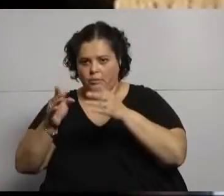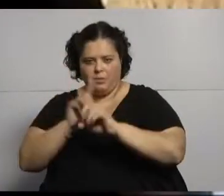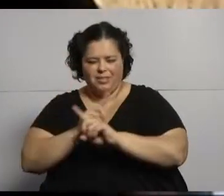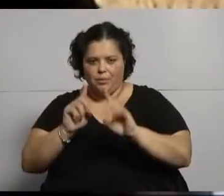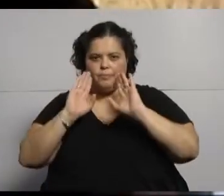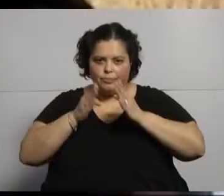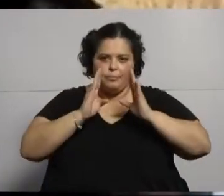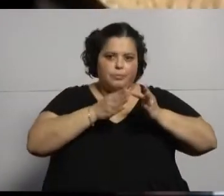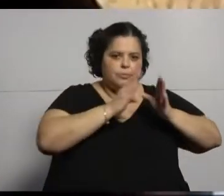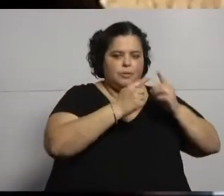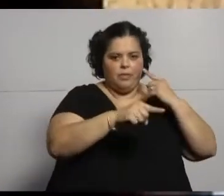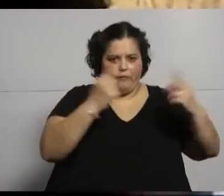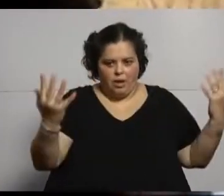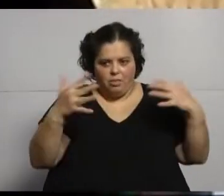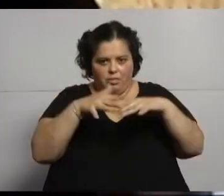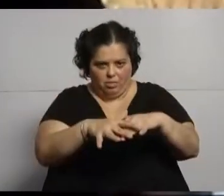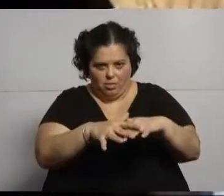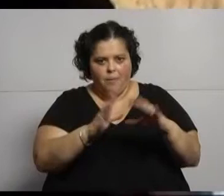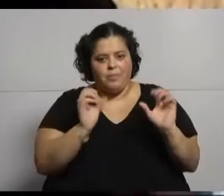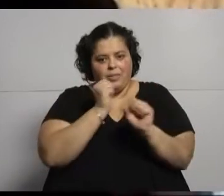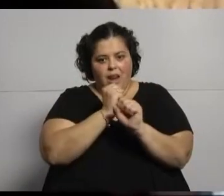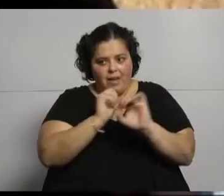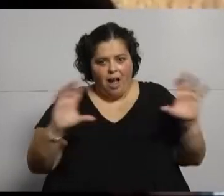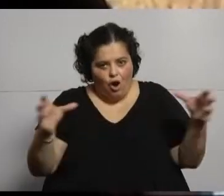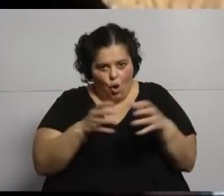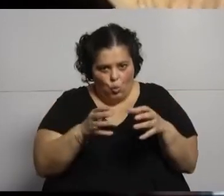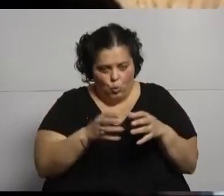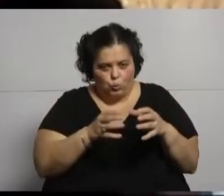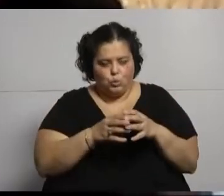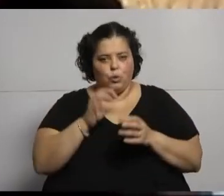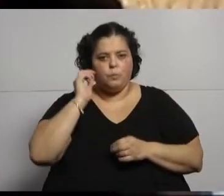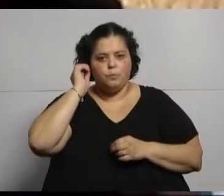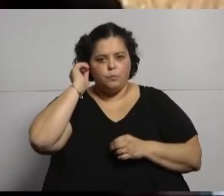trabaja en conjunto a través del gabinete social.